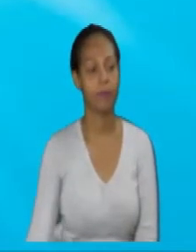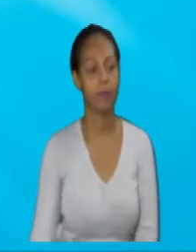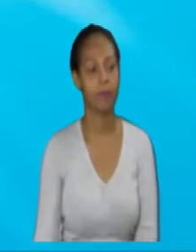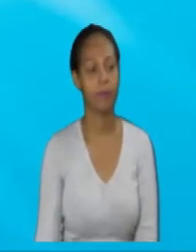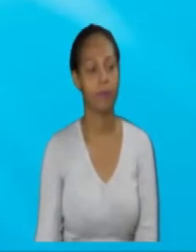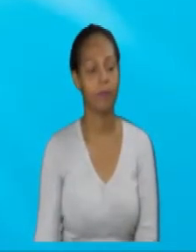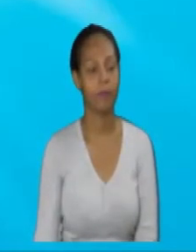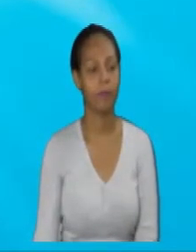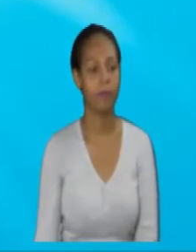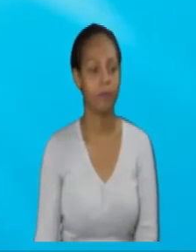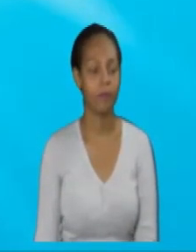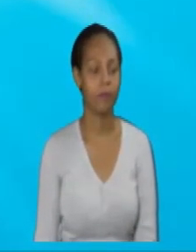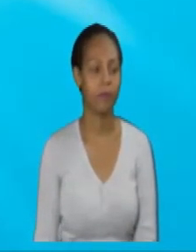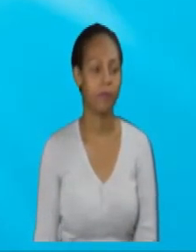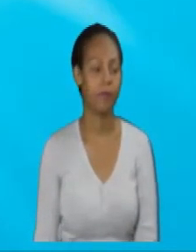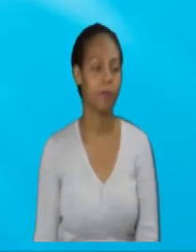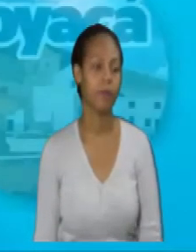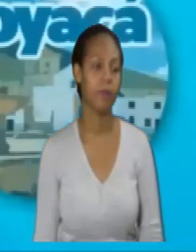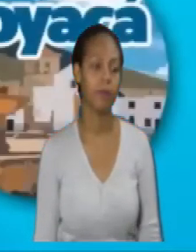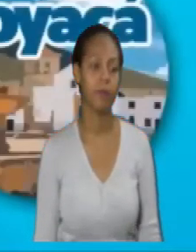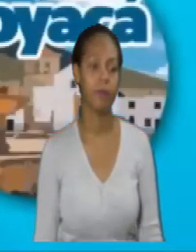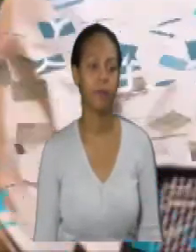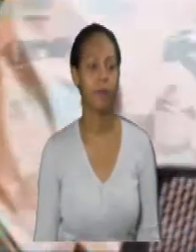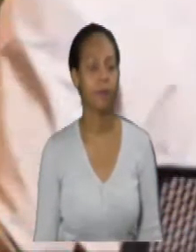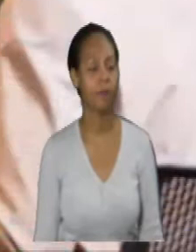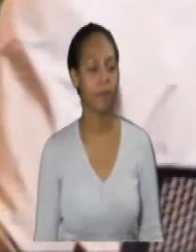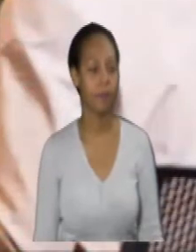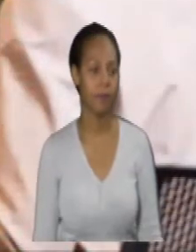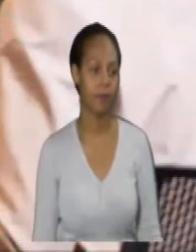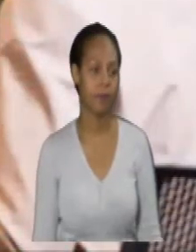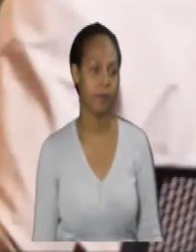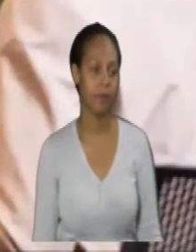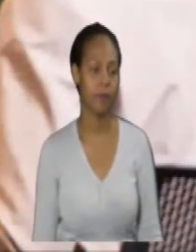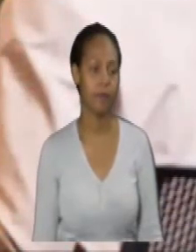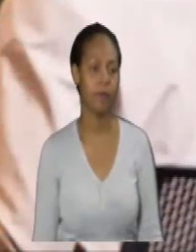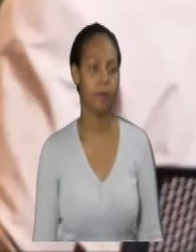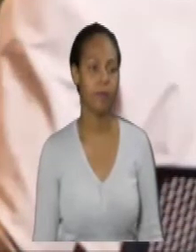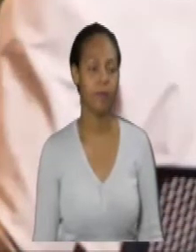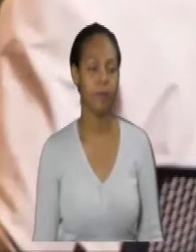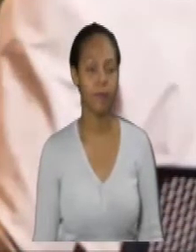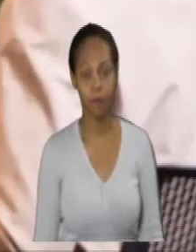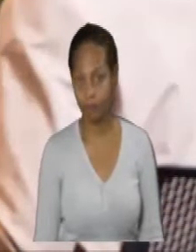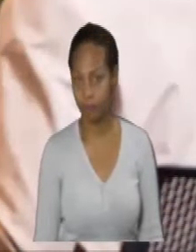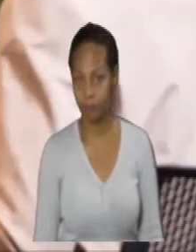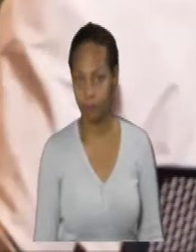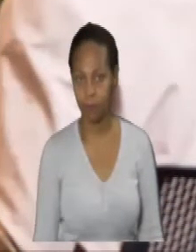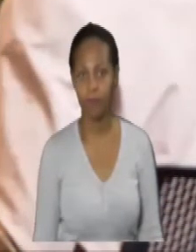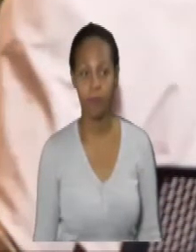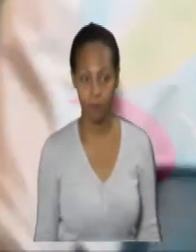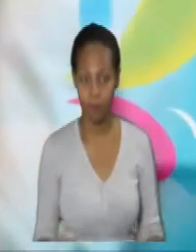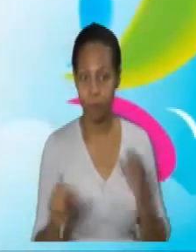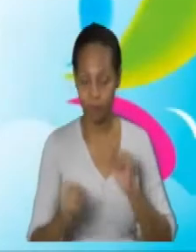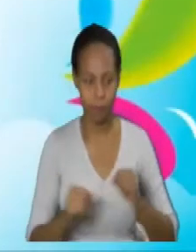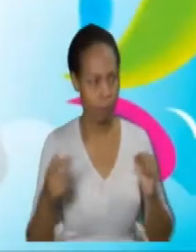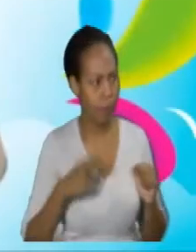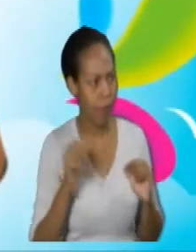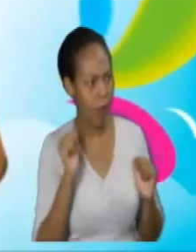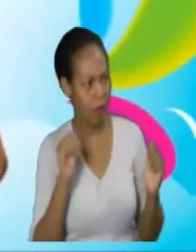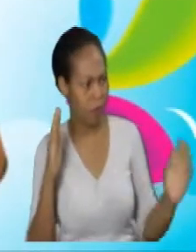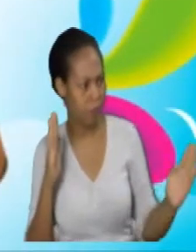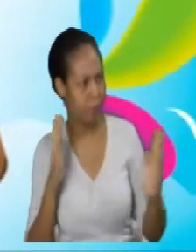Veñas, Eje Cafetero y Boyacá. Comunícate con una de nuestras asesoras para más